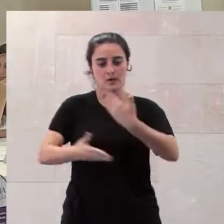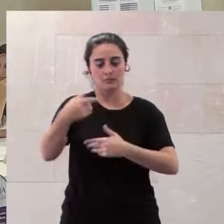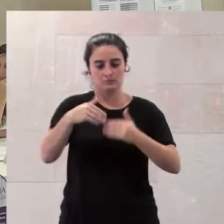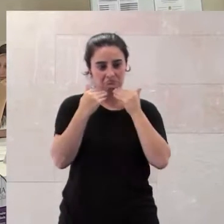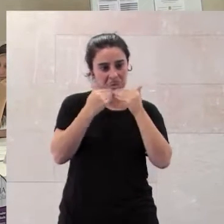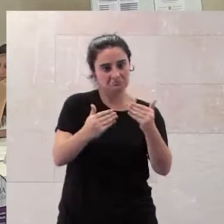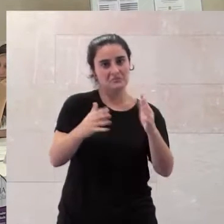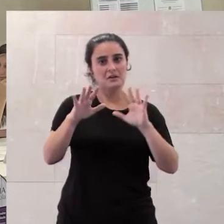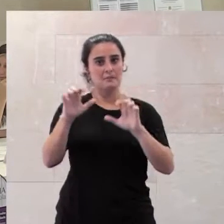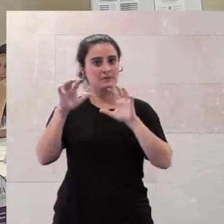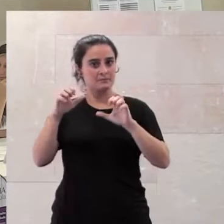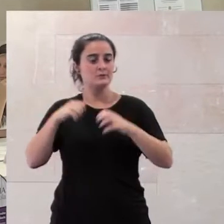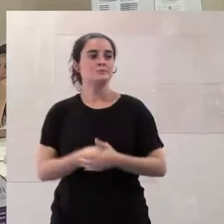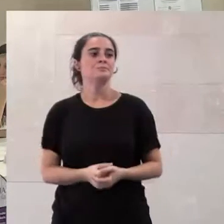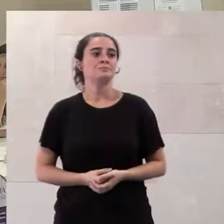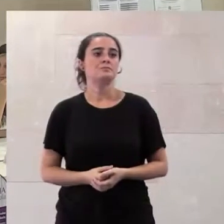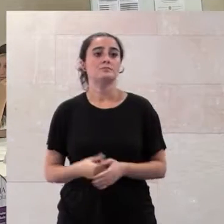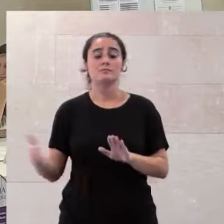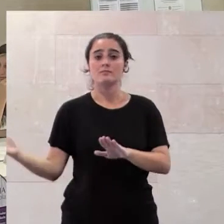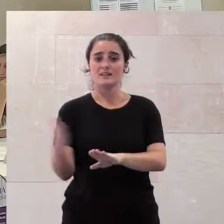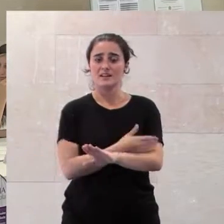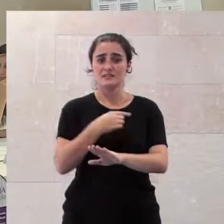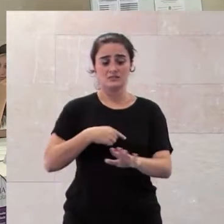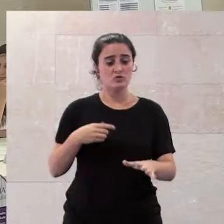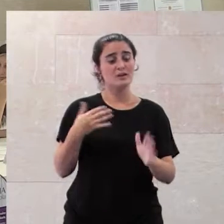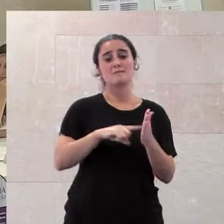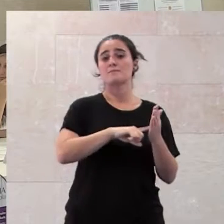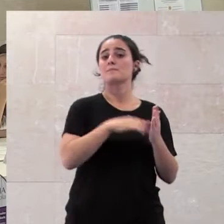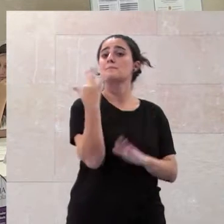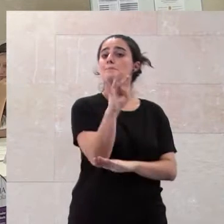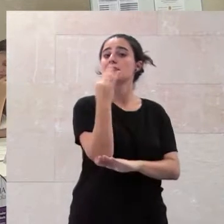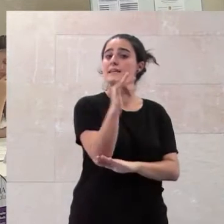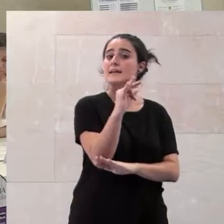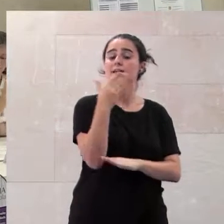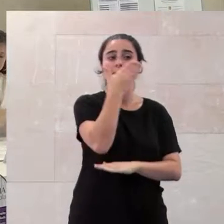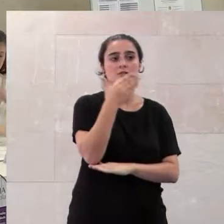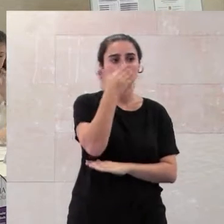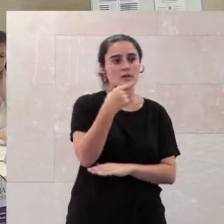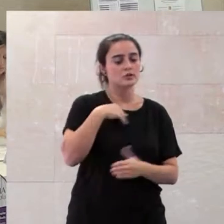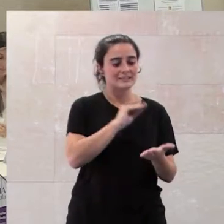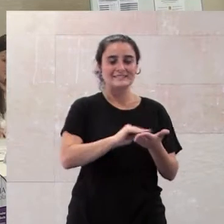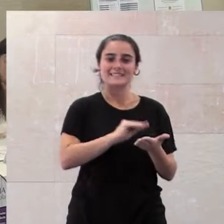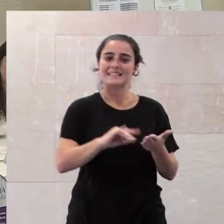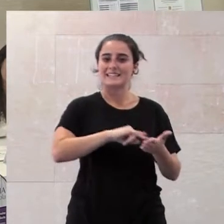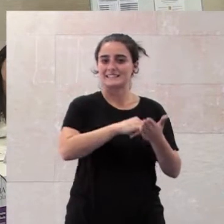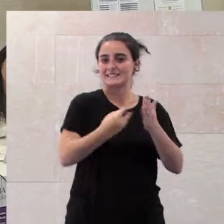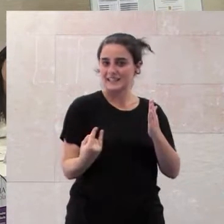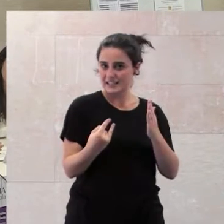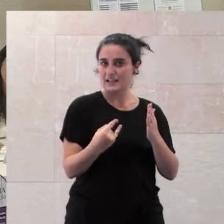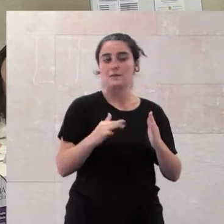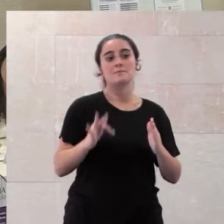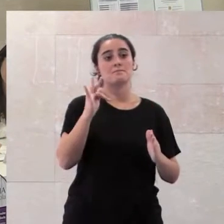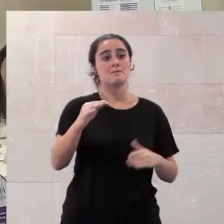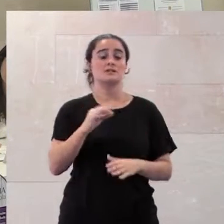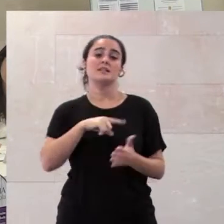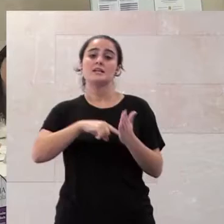aprendemos. Previamente he estado también en la red de escuelas de Vizcaya, en la Secretaría Técnica, haciendo un poco la dinamización de esa red y también en la de Guipúzcoa,